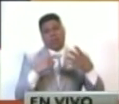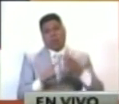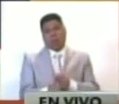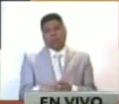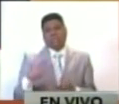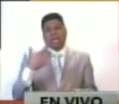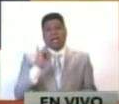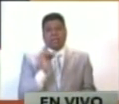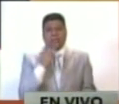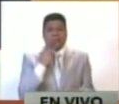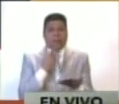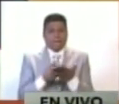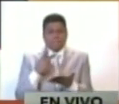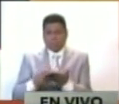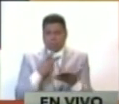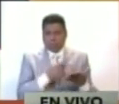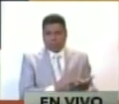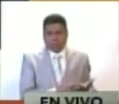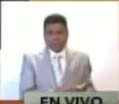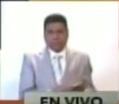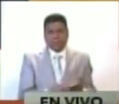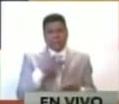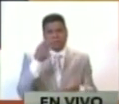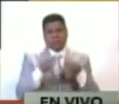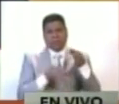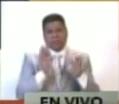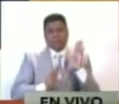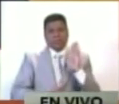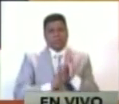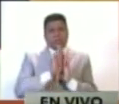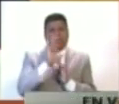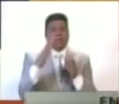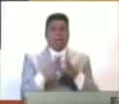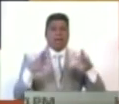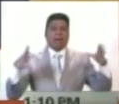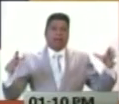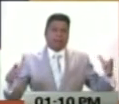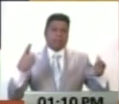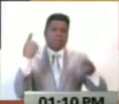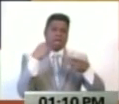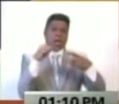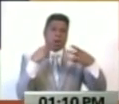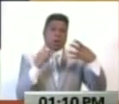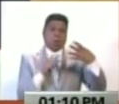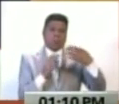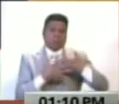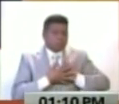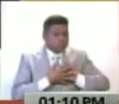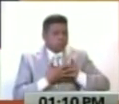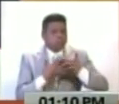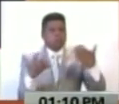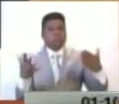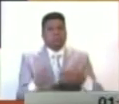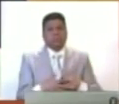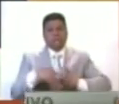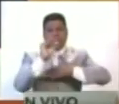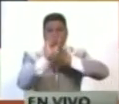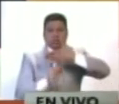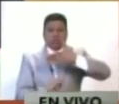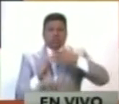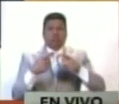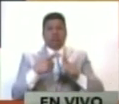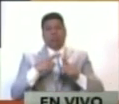llevado el presidente Maduro es justamente desarrollar nuestras grandes potencialidades en la cooperación sur-sur para no depender más